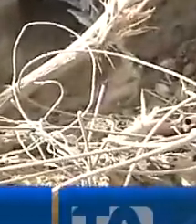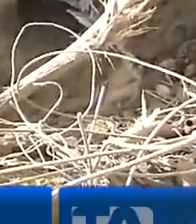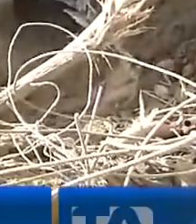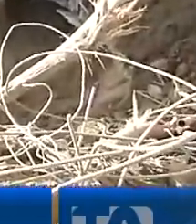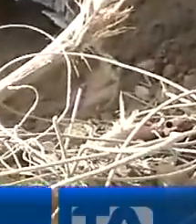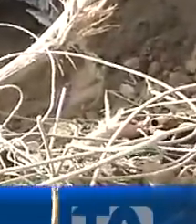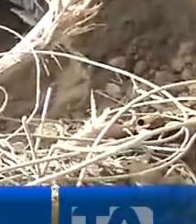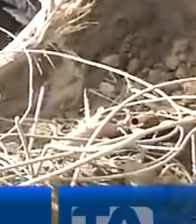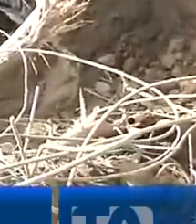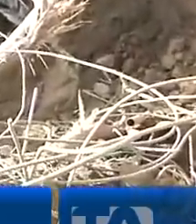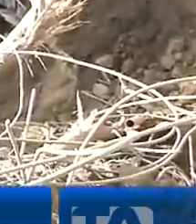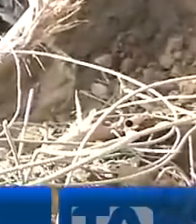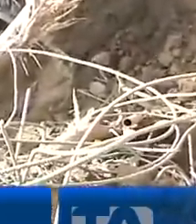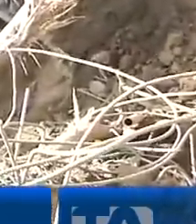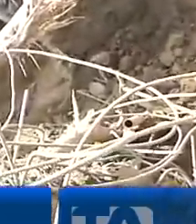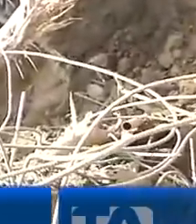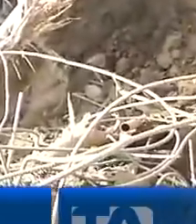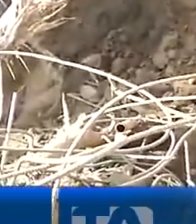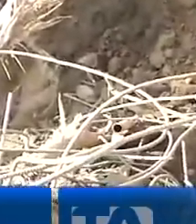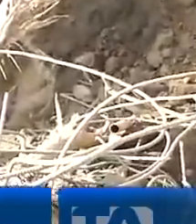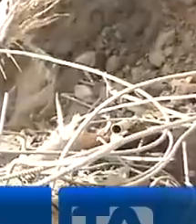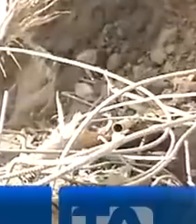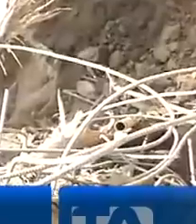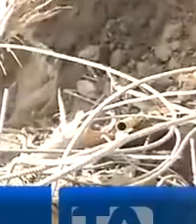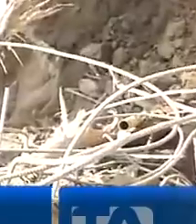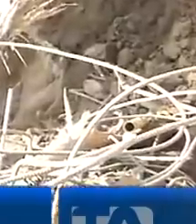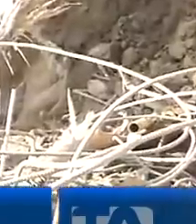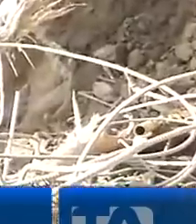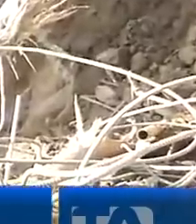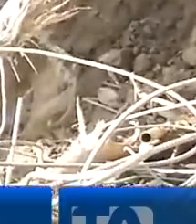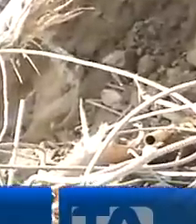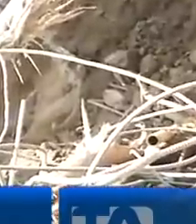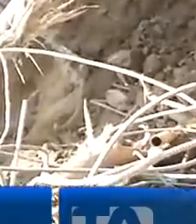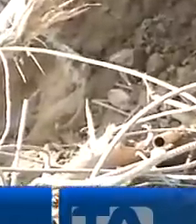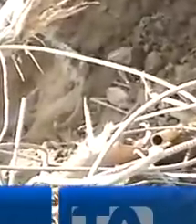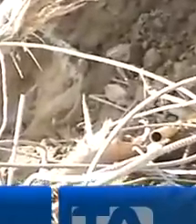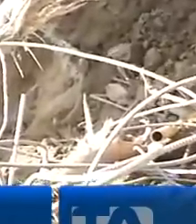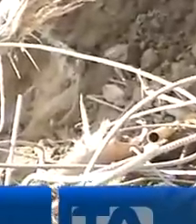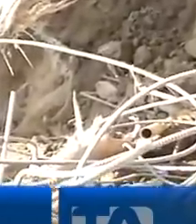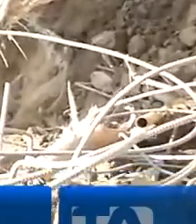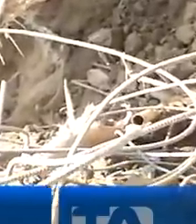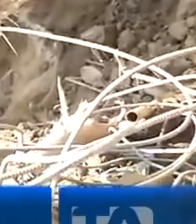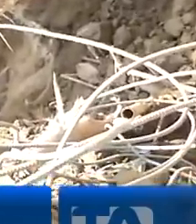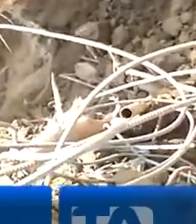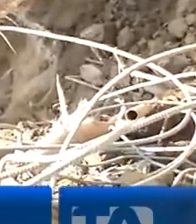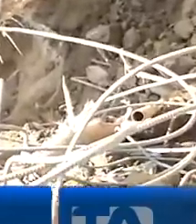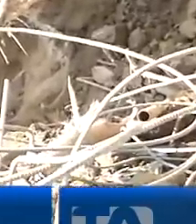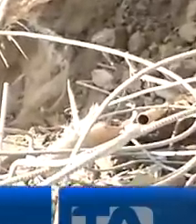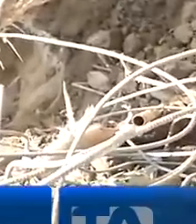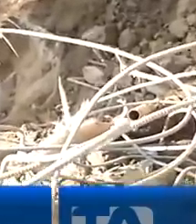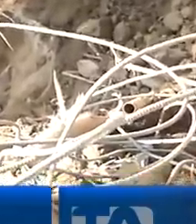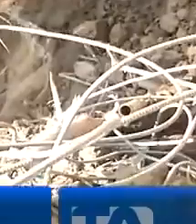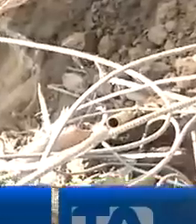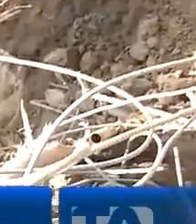4 cuerpos. El último fue hallado esta madrugada, aproximadamente a las 2 de la mañana, ya se encontró, y con eso